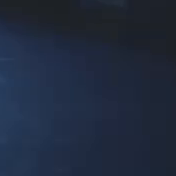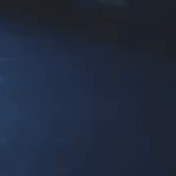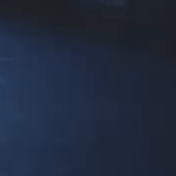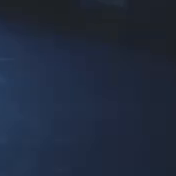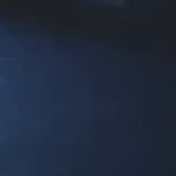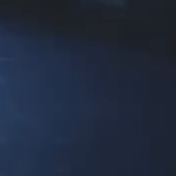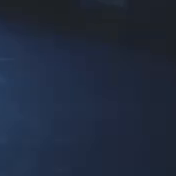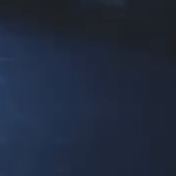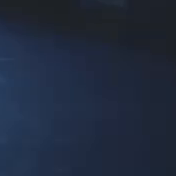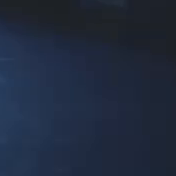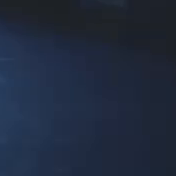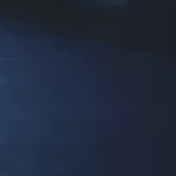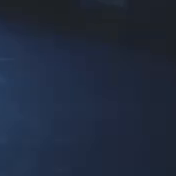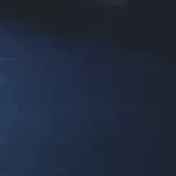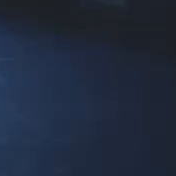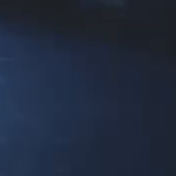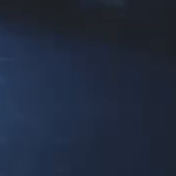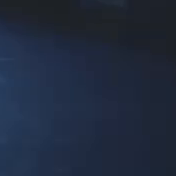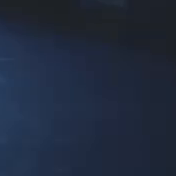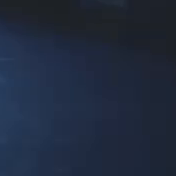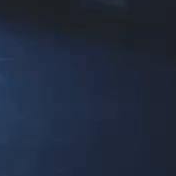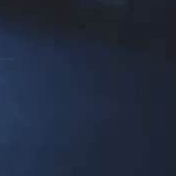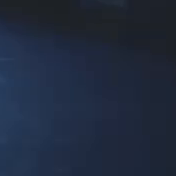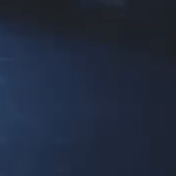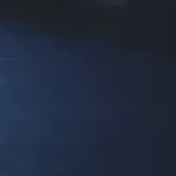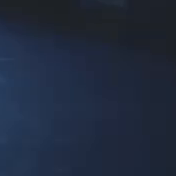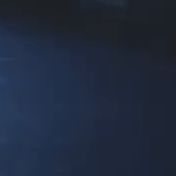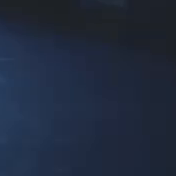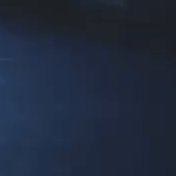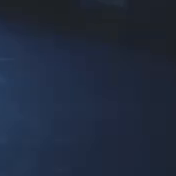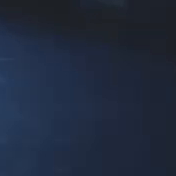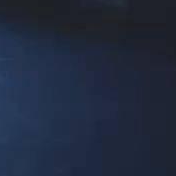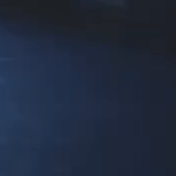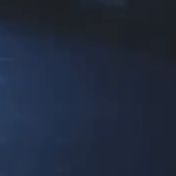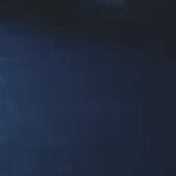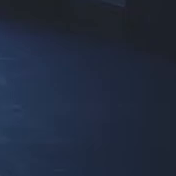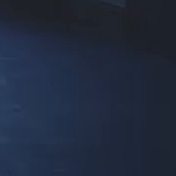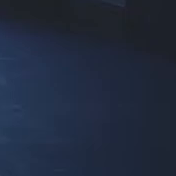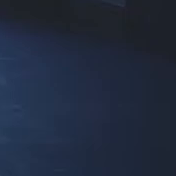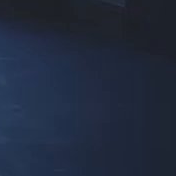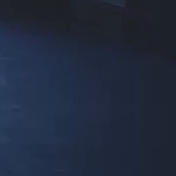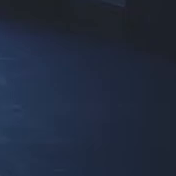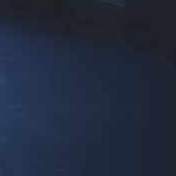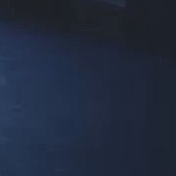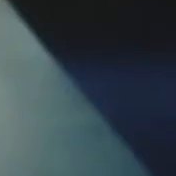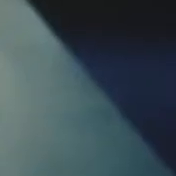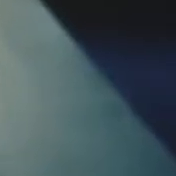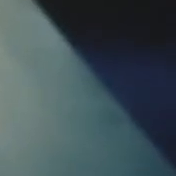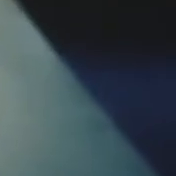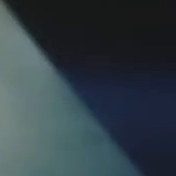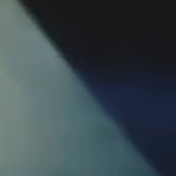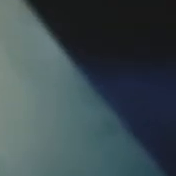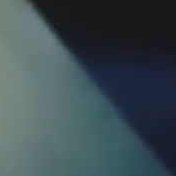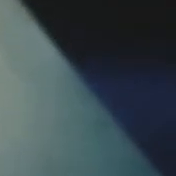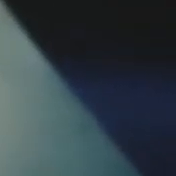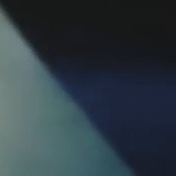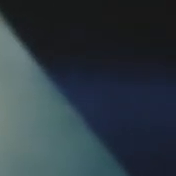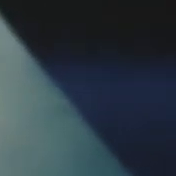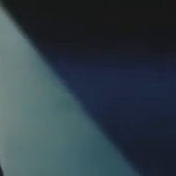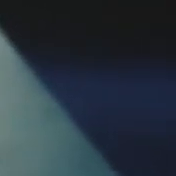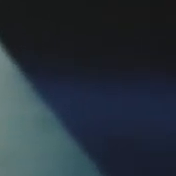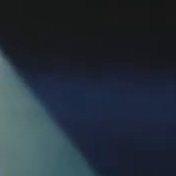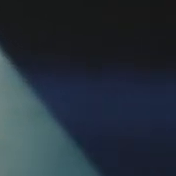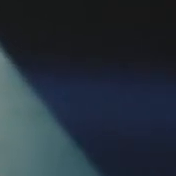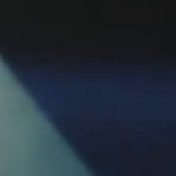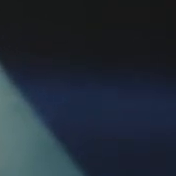amontonado en tu arena. Dirección musical Gustavo Rodríguez. Única presentación. Viernes 1 de octubre,